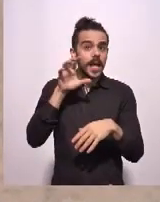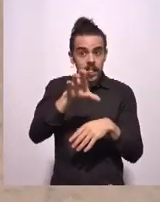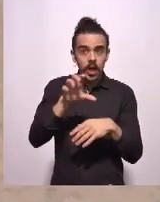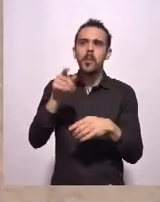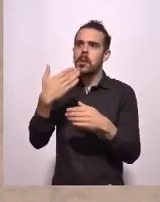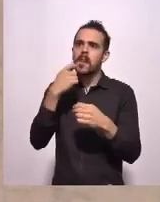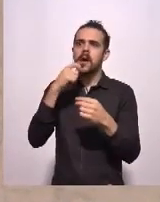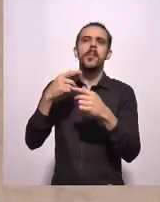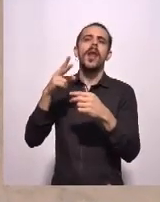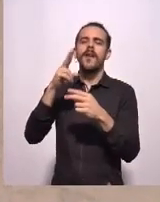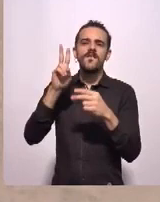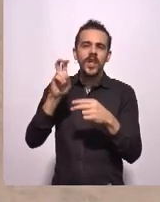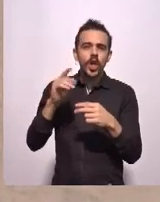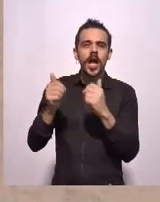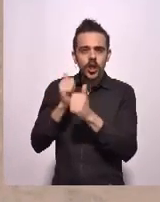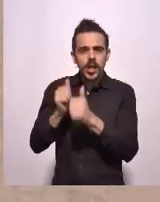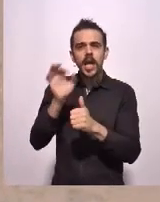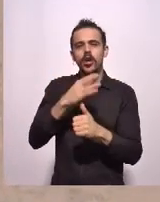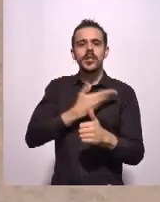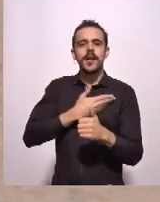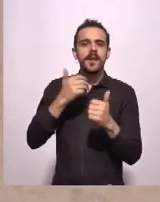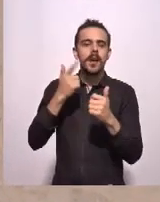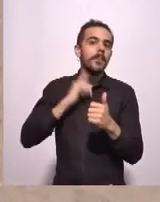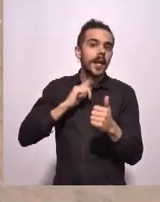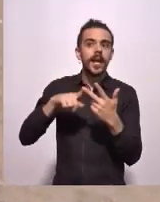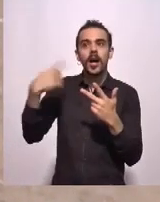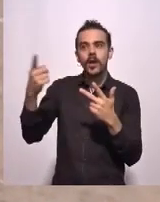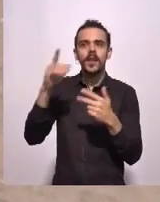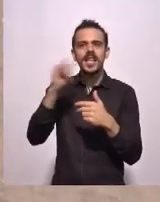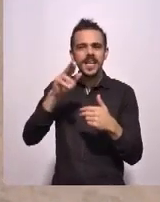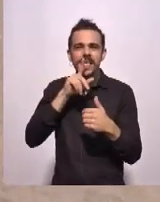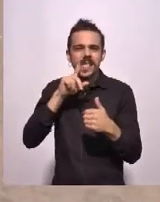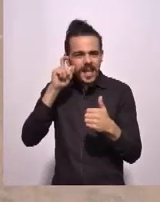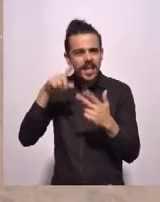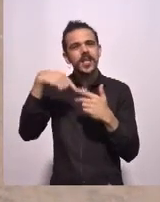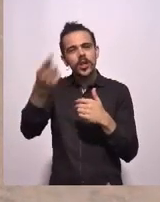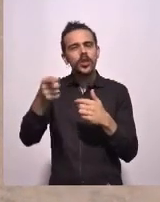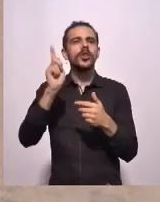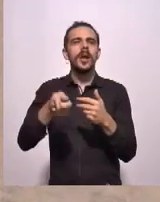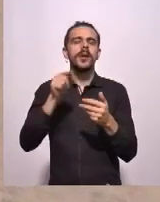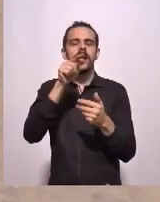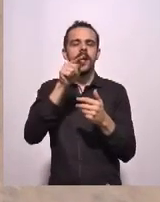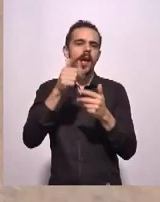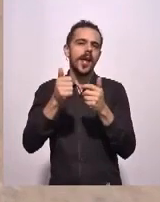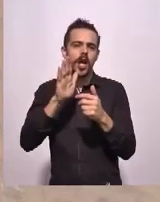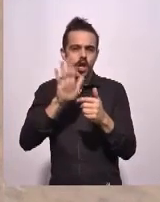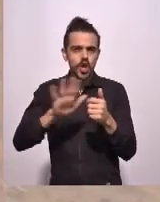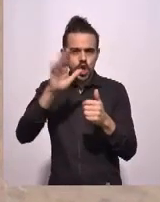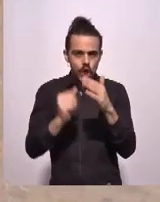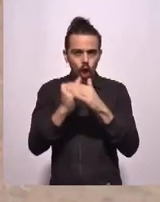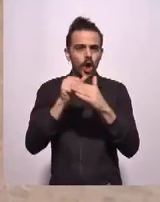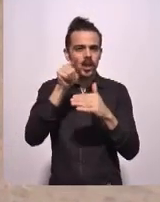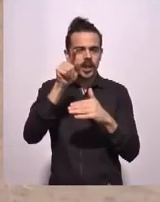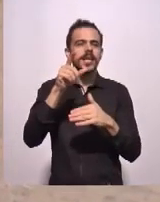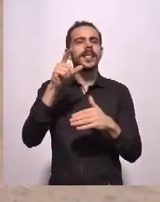por Victoria de Rosario, Santa Fe, Paraná, o por el norte en lo que hace a Paso Telégrafo o Paso Cerrito. En cuanto a estos controles